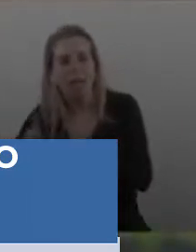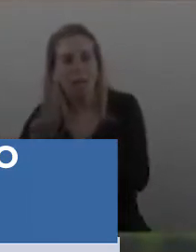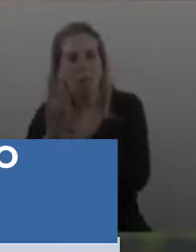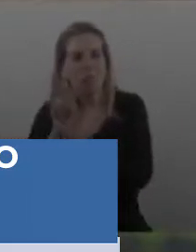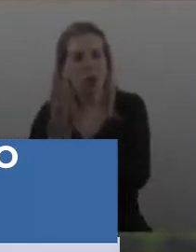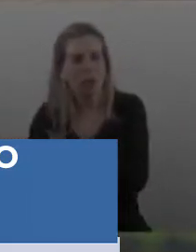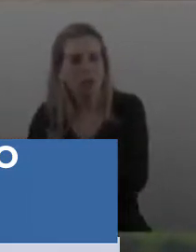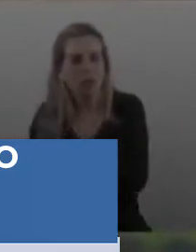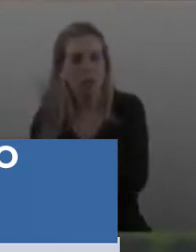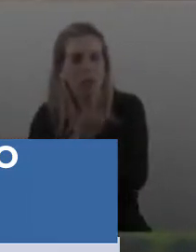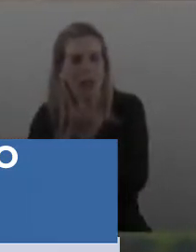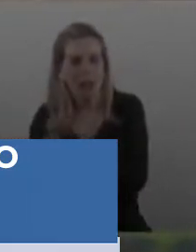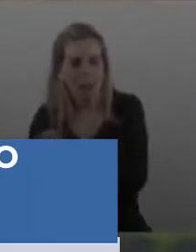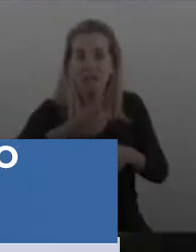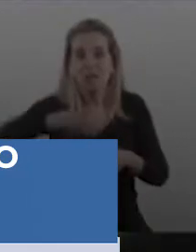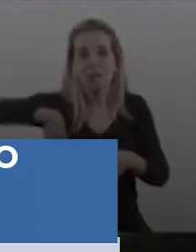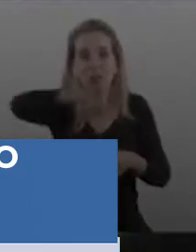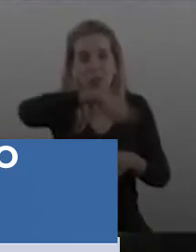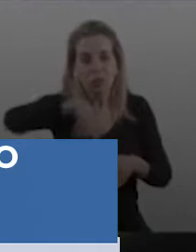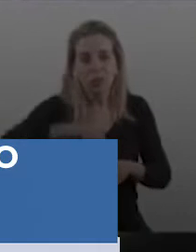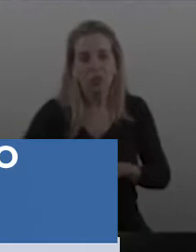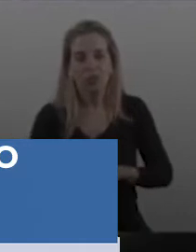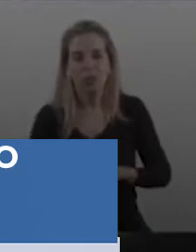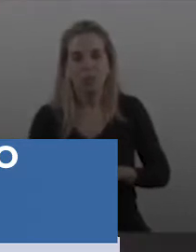para las mujeres. Y nosotros